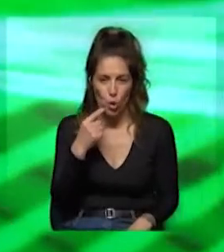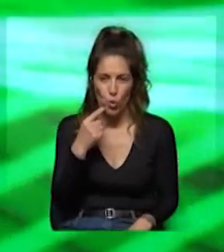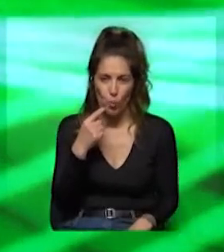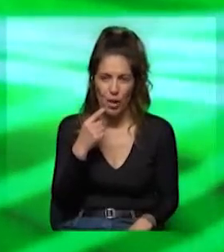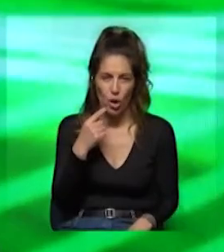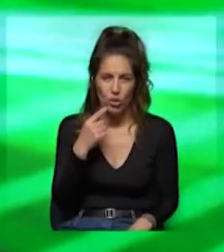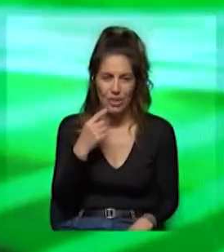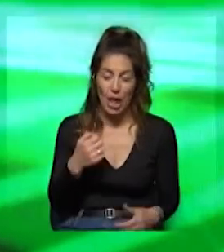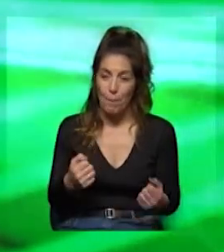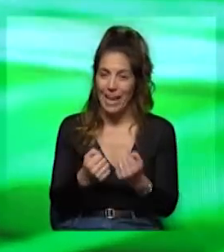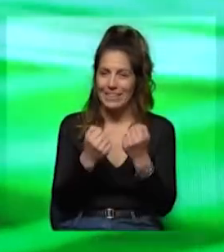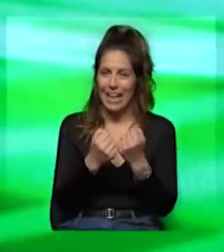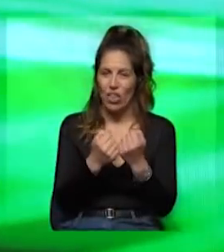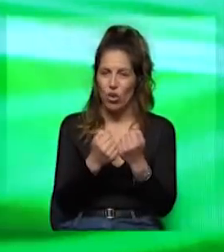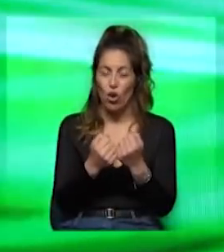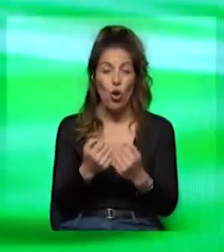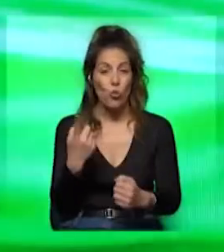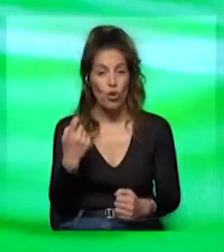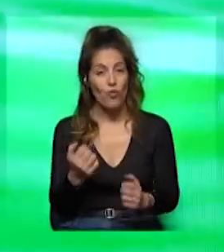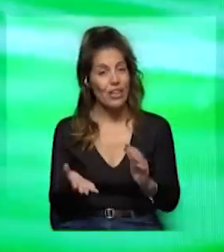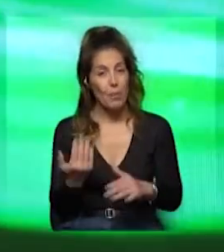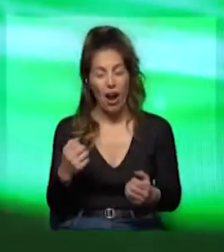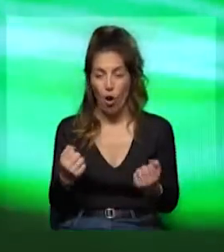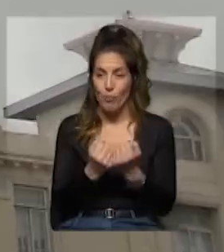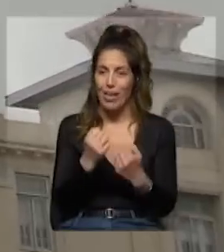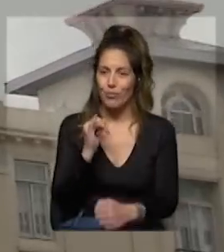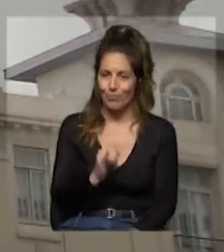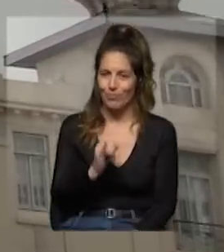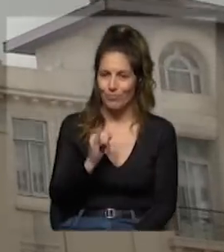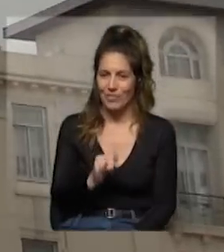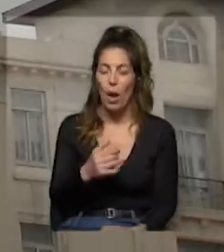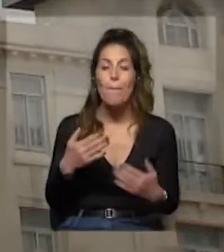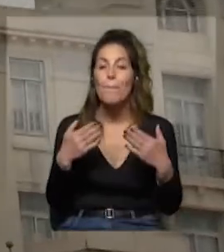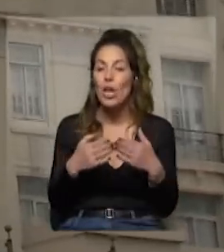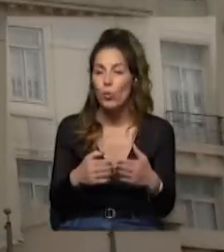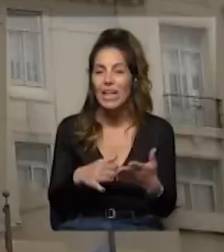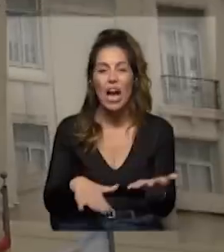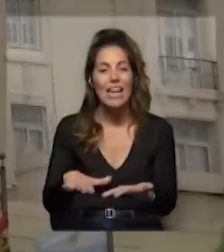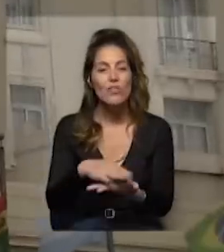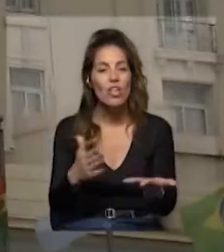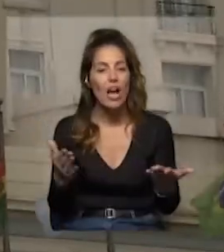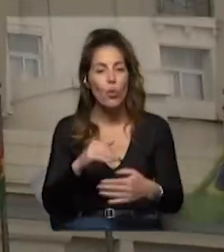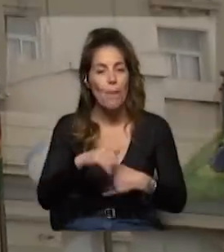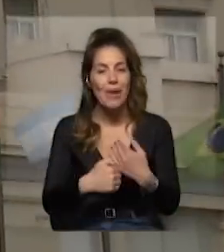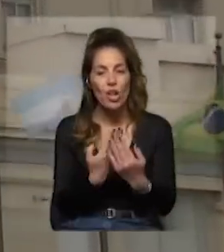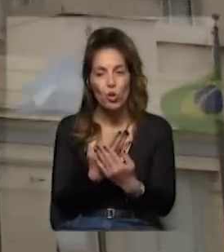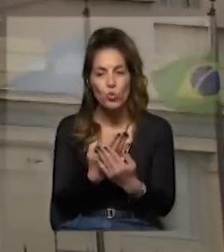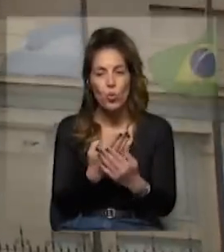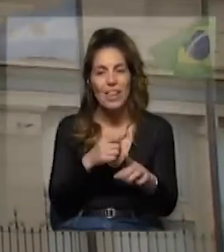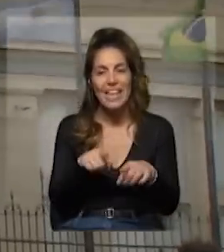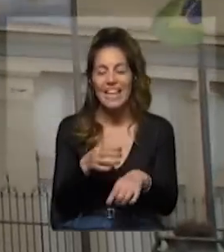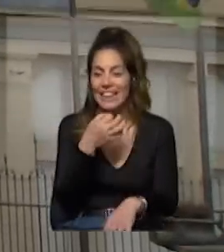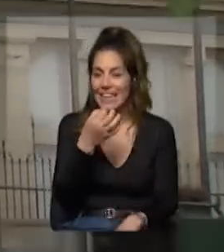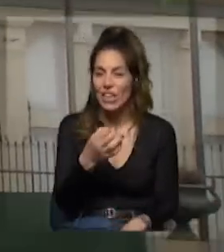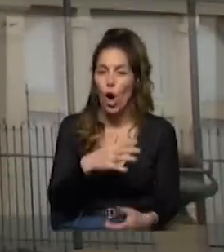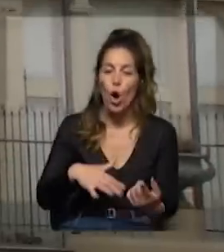que están impactados nuestro fuerte digamos es que está más golpeado exactamente consultada por la situación actual del mercosur la dirigente señaló que